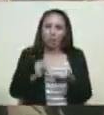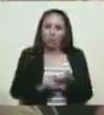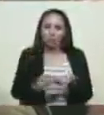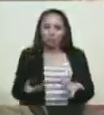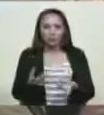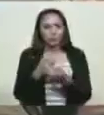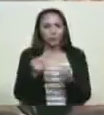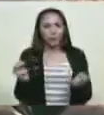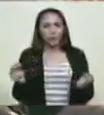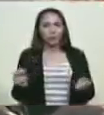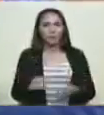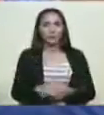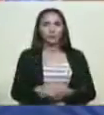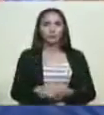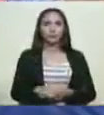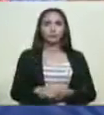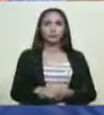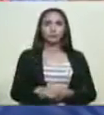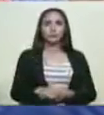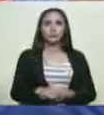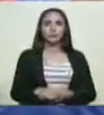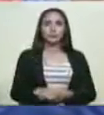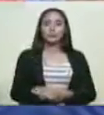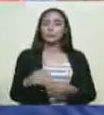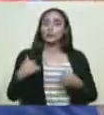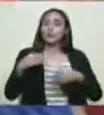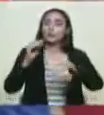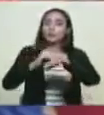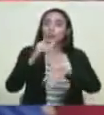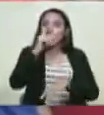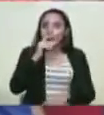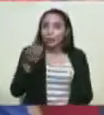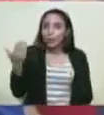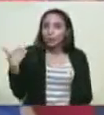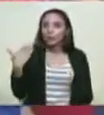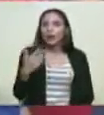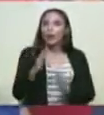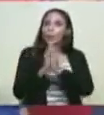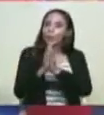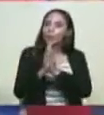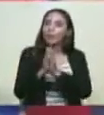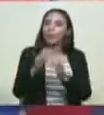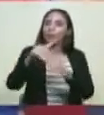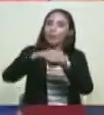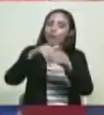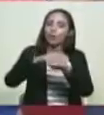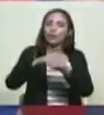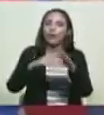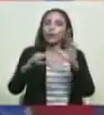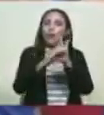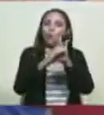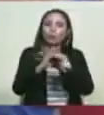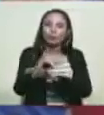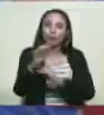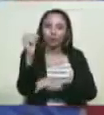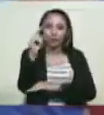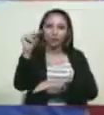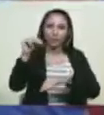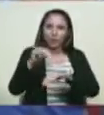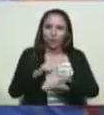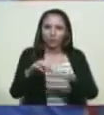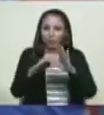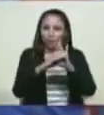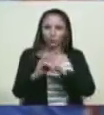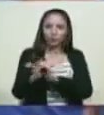Yo les pido, como hace un año les pedí el voto por la Asamblea Nacional Constituyente, y les